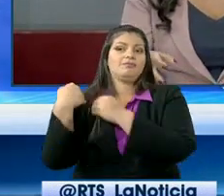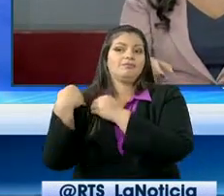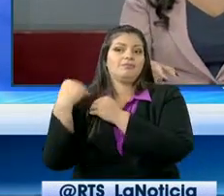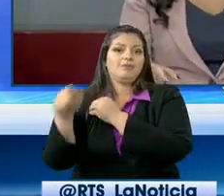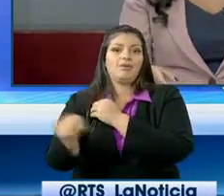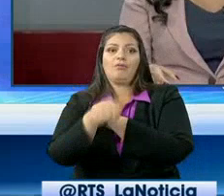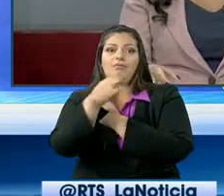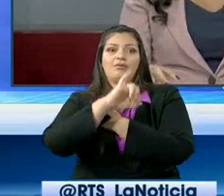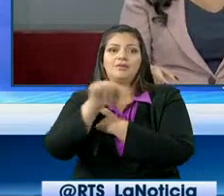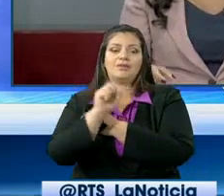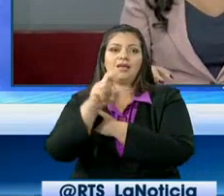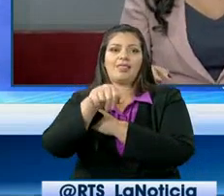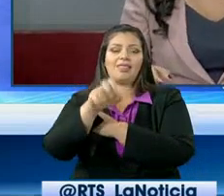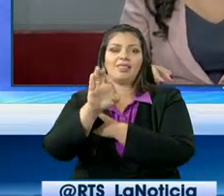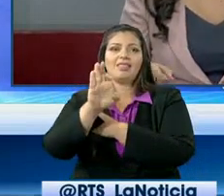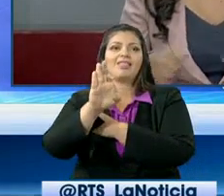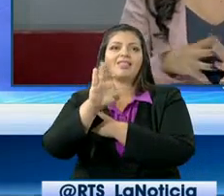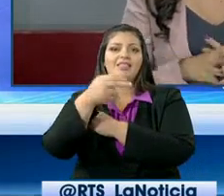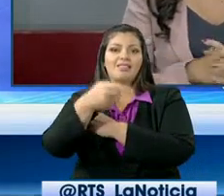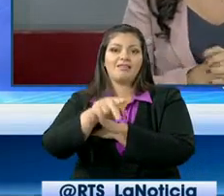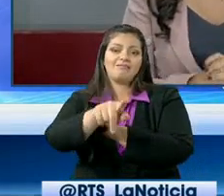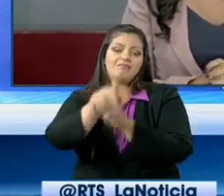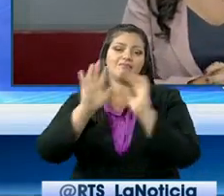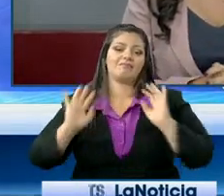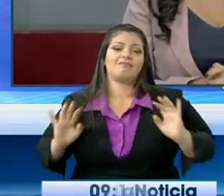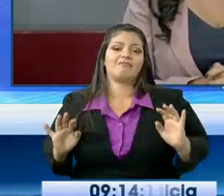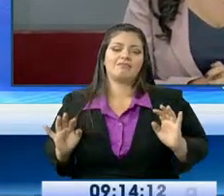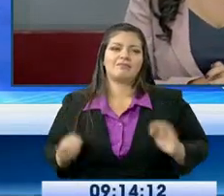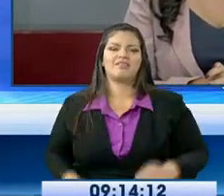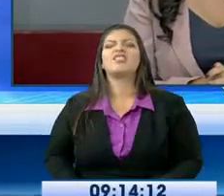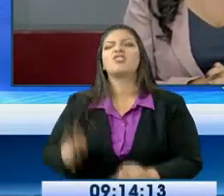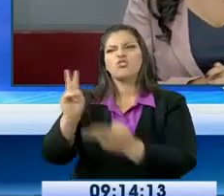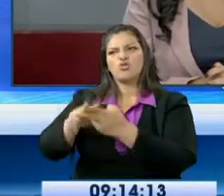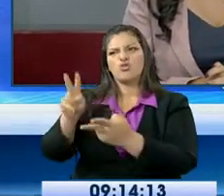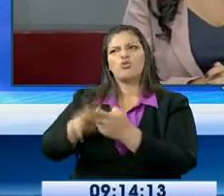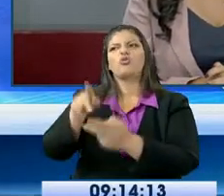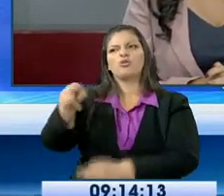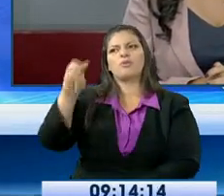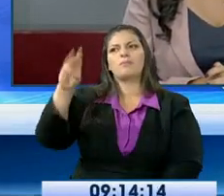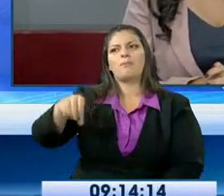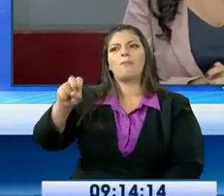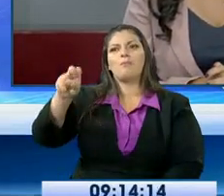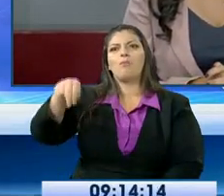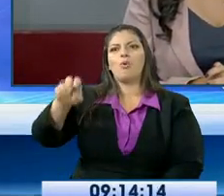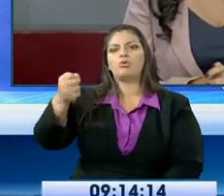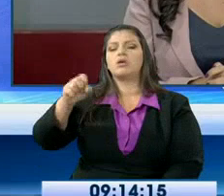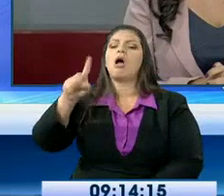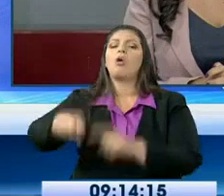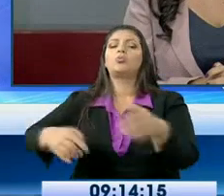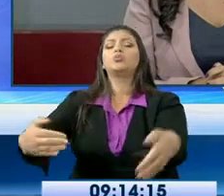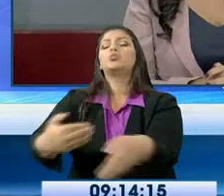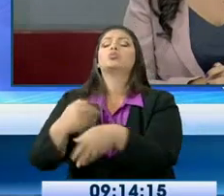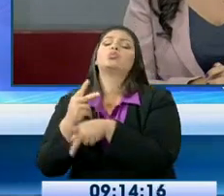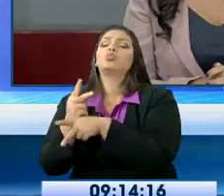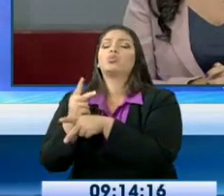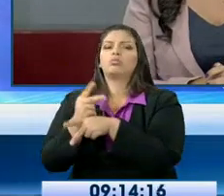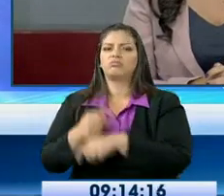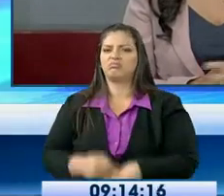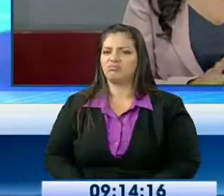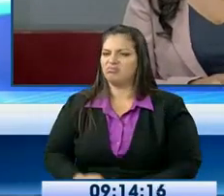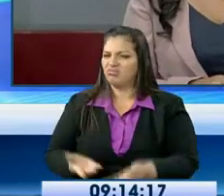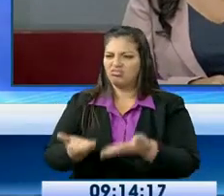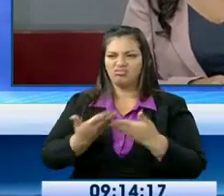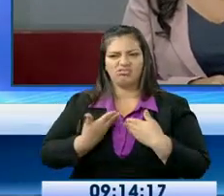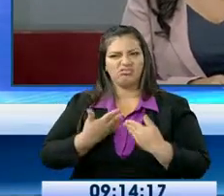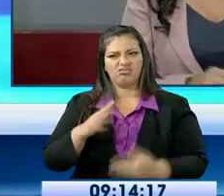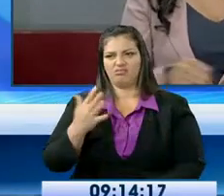sí, de frente. Bueno, es que Monse a ciertas personas con uñas y dientes, ahí sí defiende y les guarda. Ahí está. Yo sé por